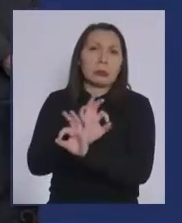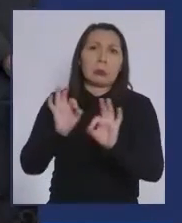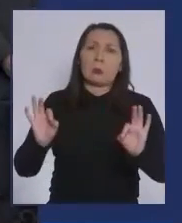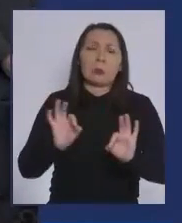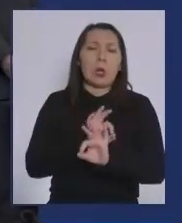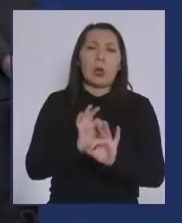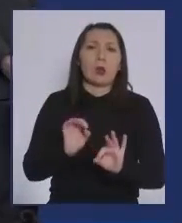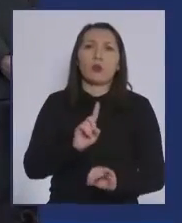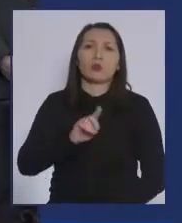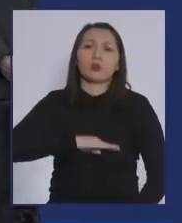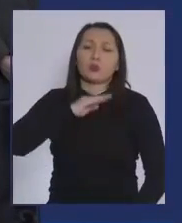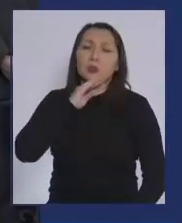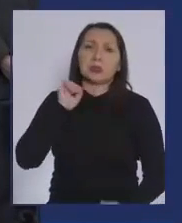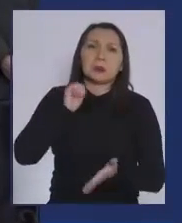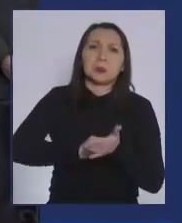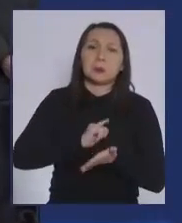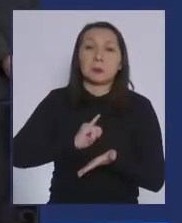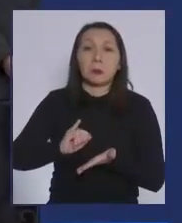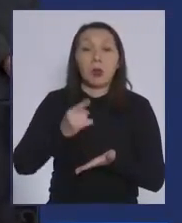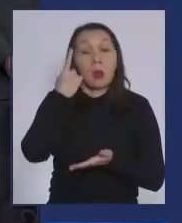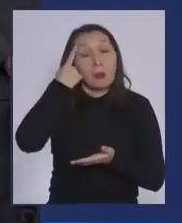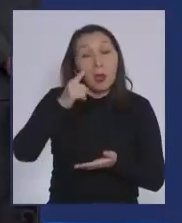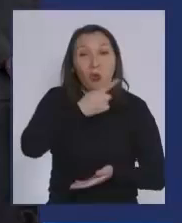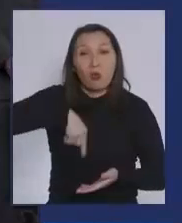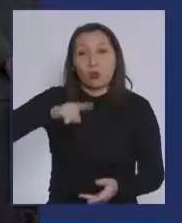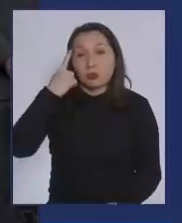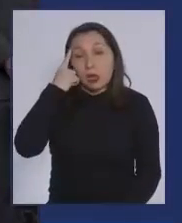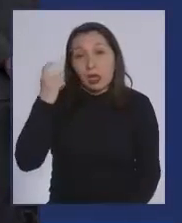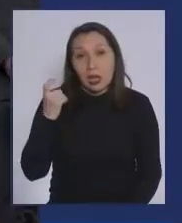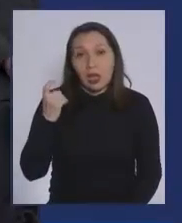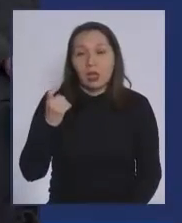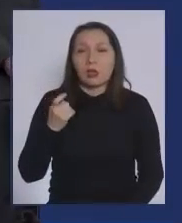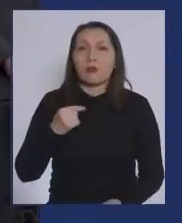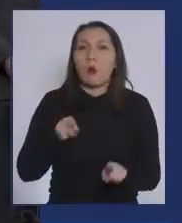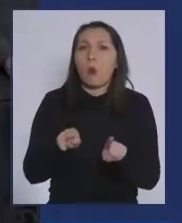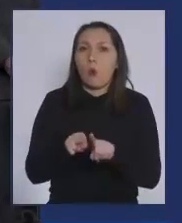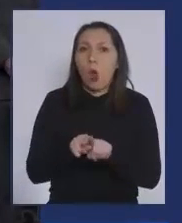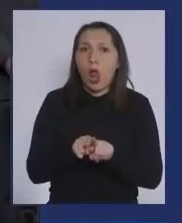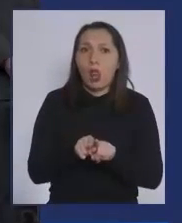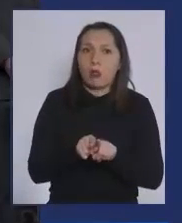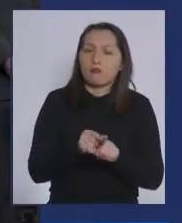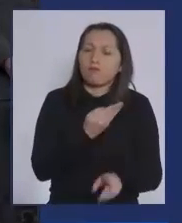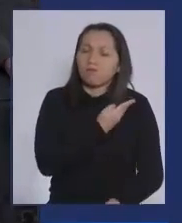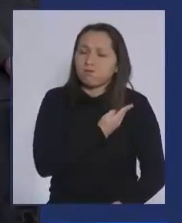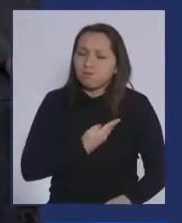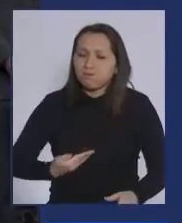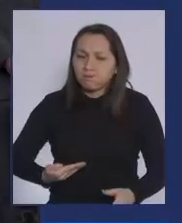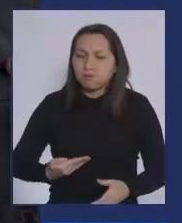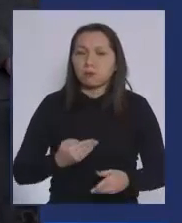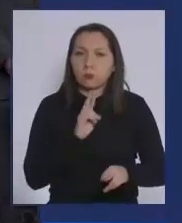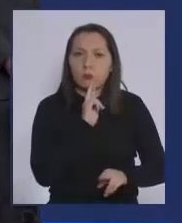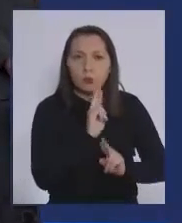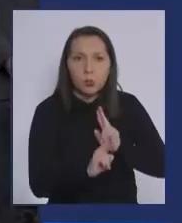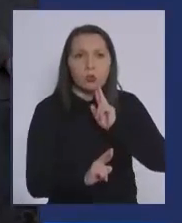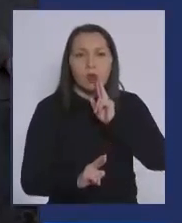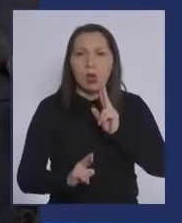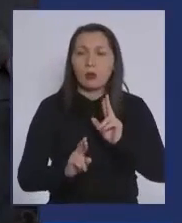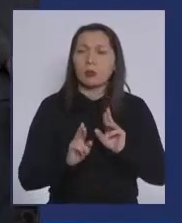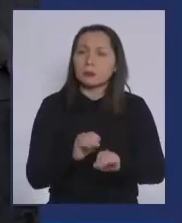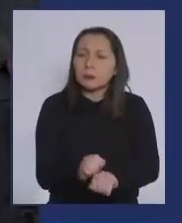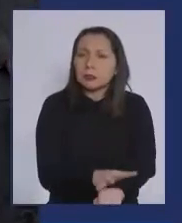nunca va a ser suficiente pero nosotros creemos que hemos sido como gobierno respondiendo con